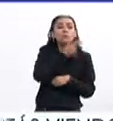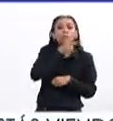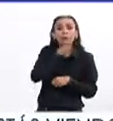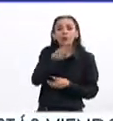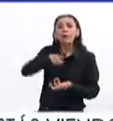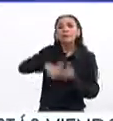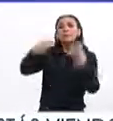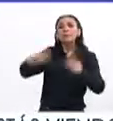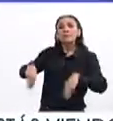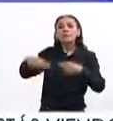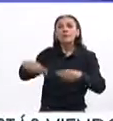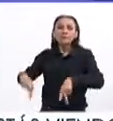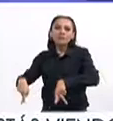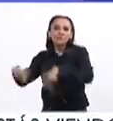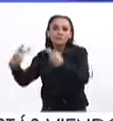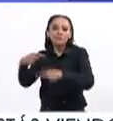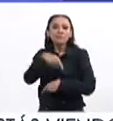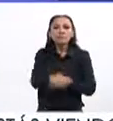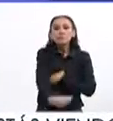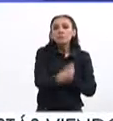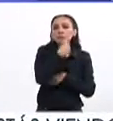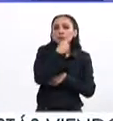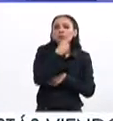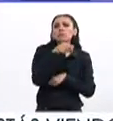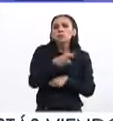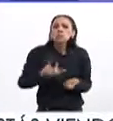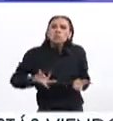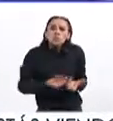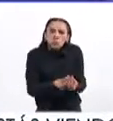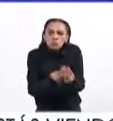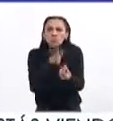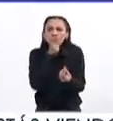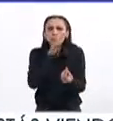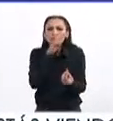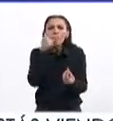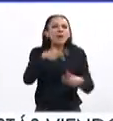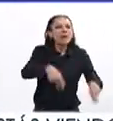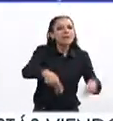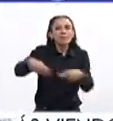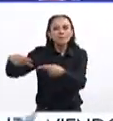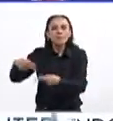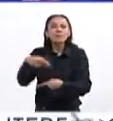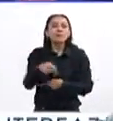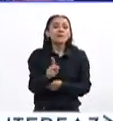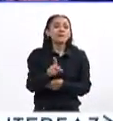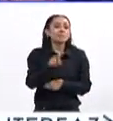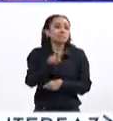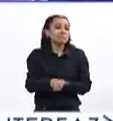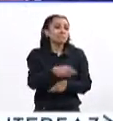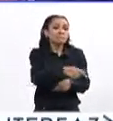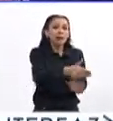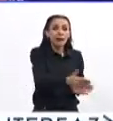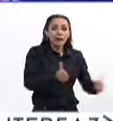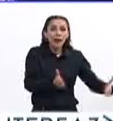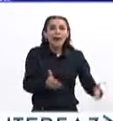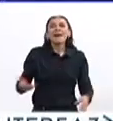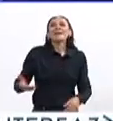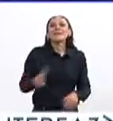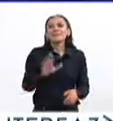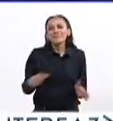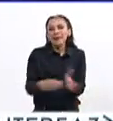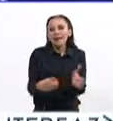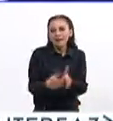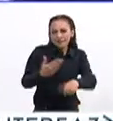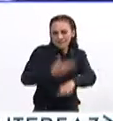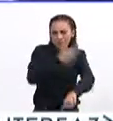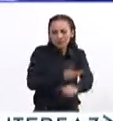de un mercado? Uh-huh. Y entonces el niño pues estaba todo el día en el puesto con los papás, sin embargo estaba todo el tiempo en un guacalito, entonces no